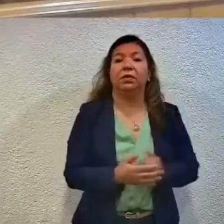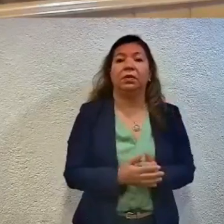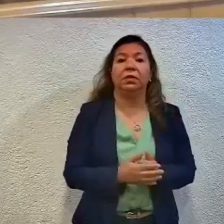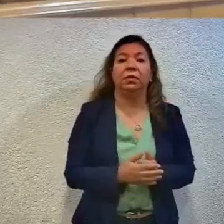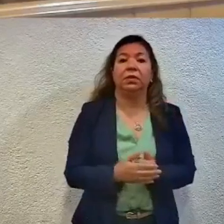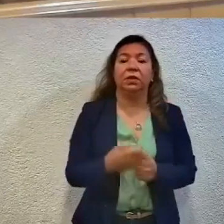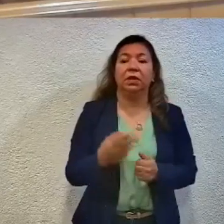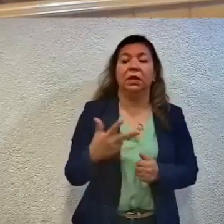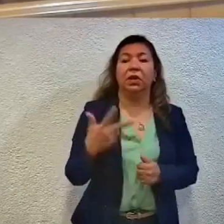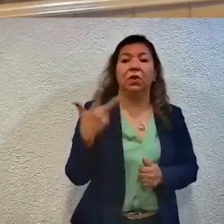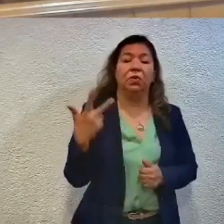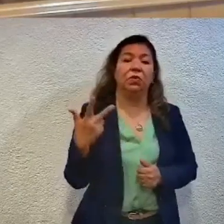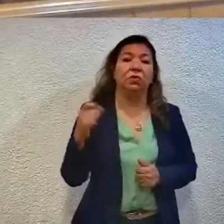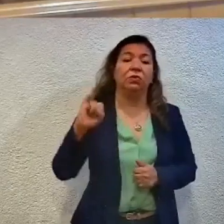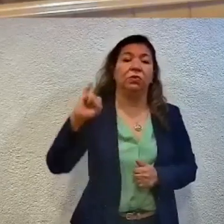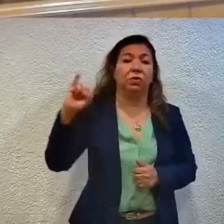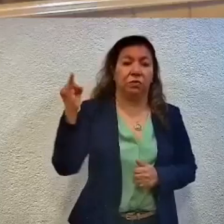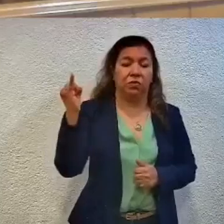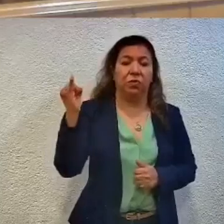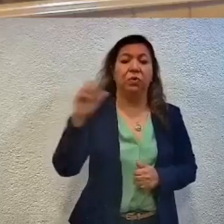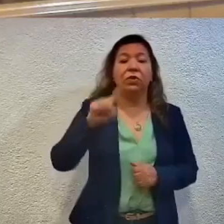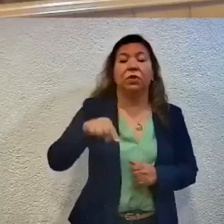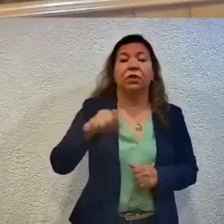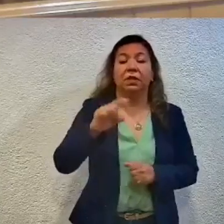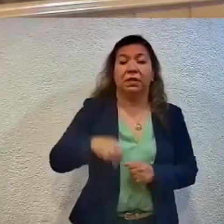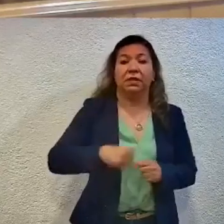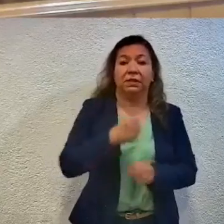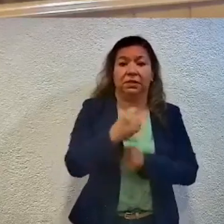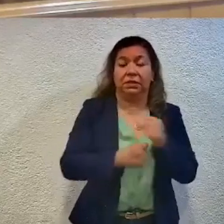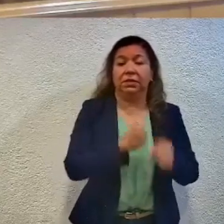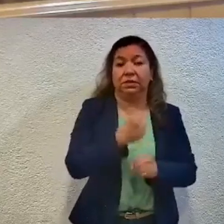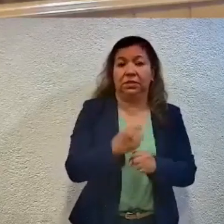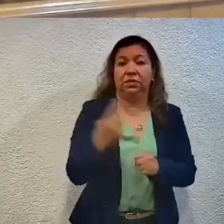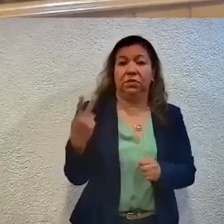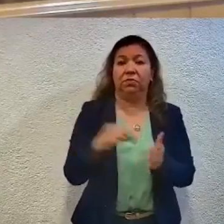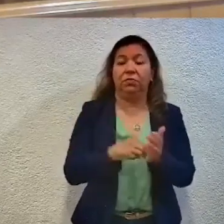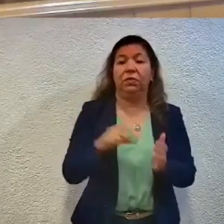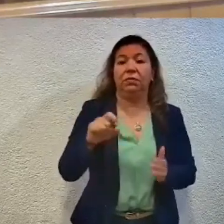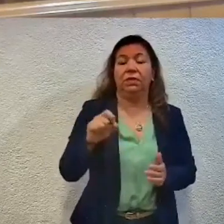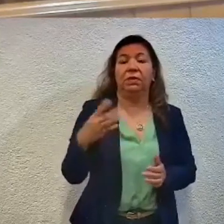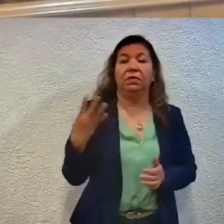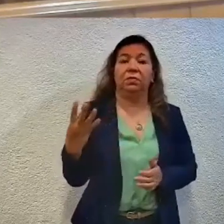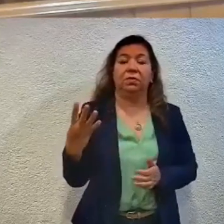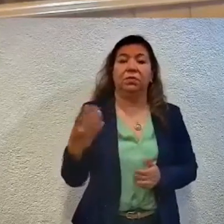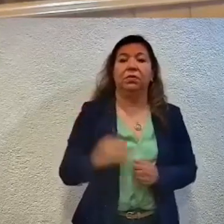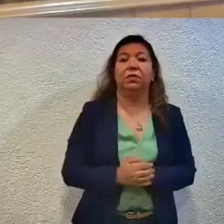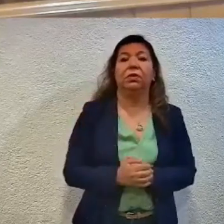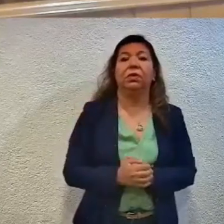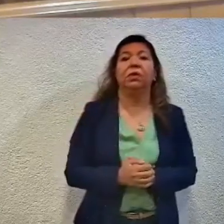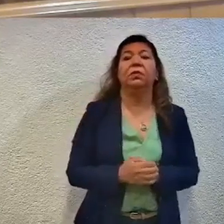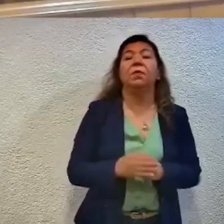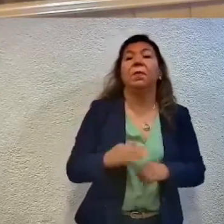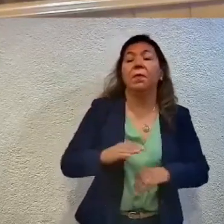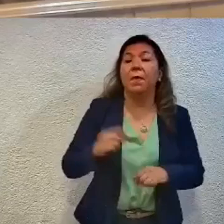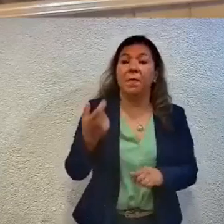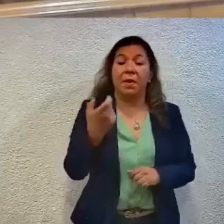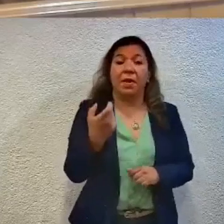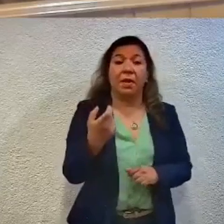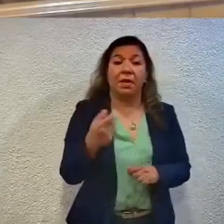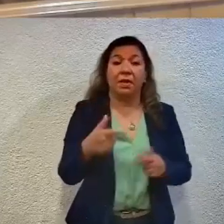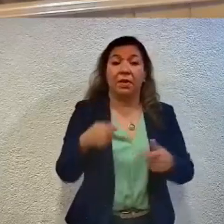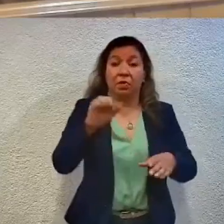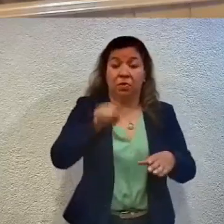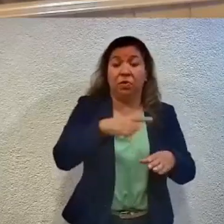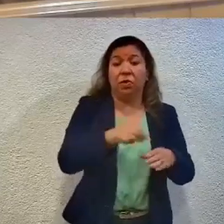de 8 de junio del presente año, a fin de demostrar que el partido que ostenta la representación obtuvo el porcentaje mínimo que la ley